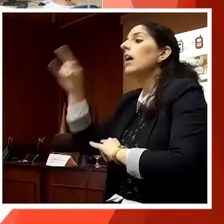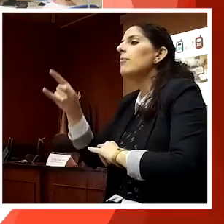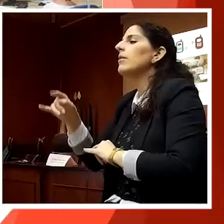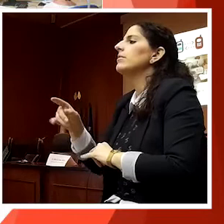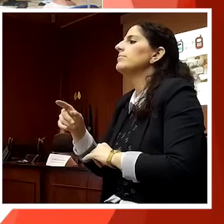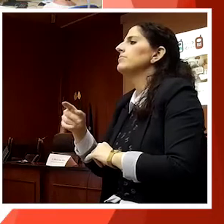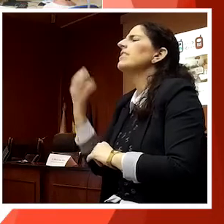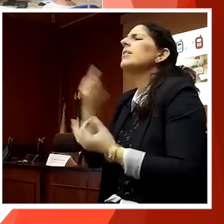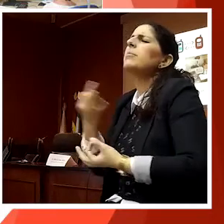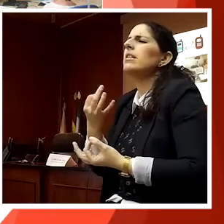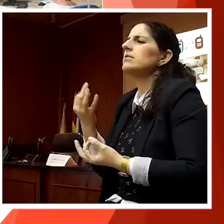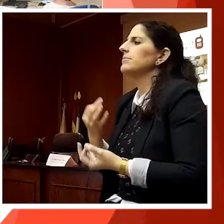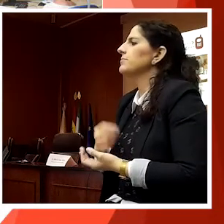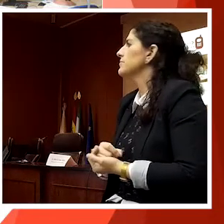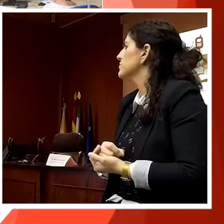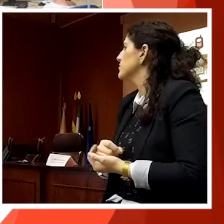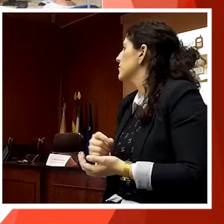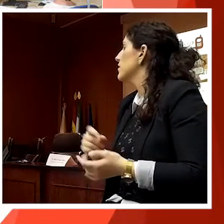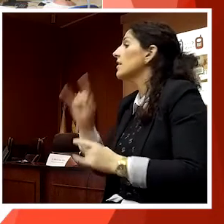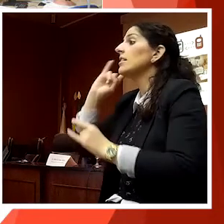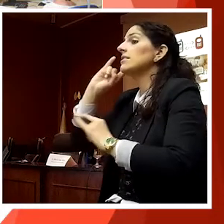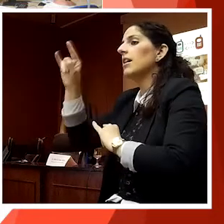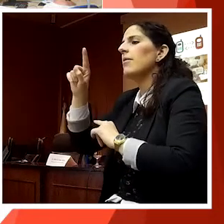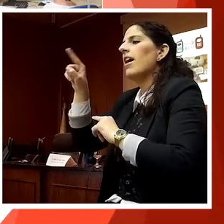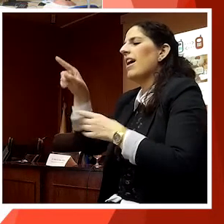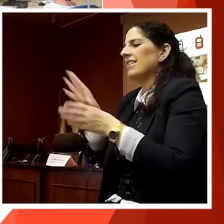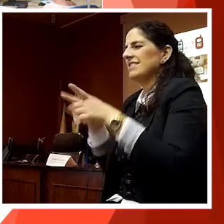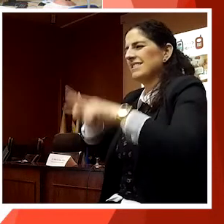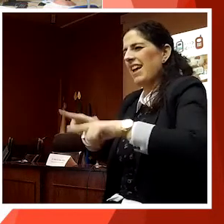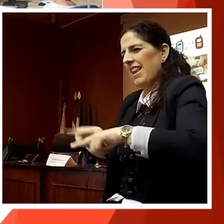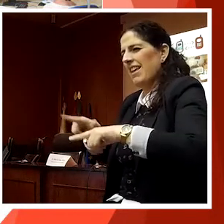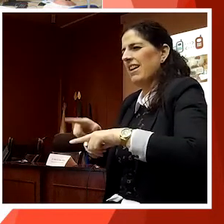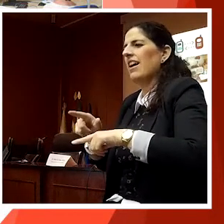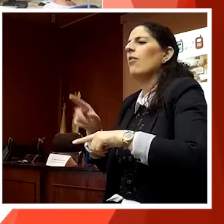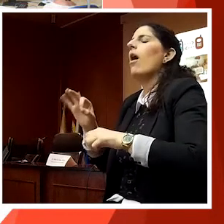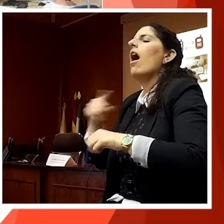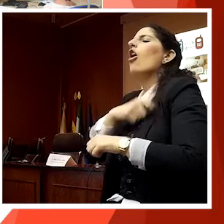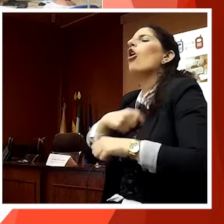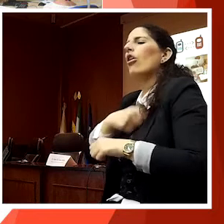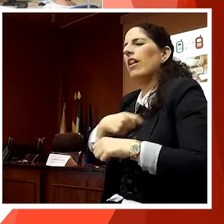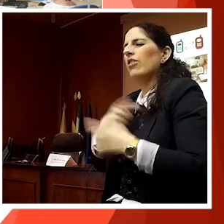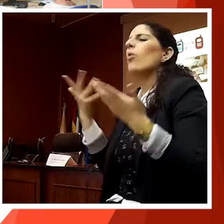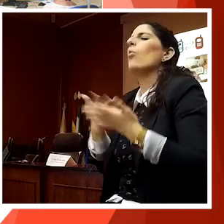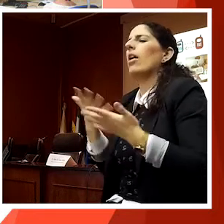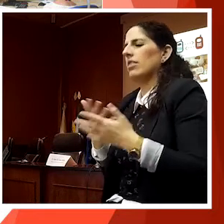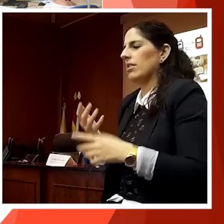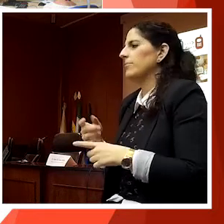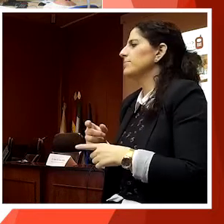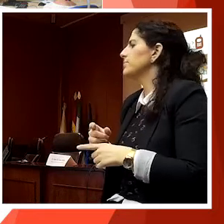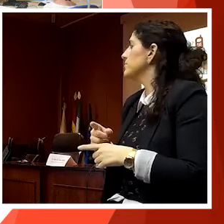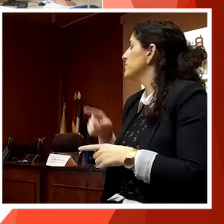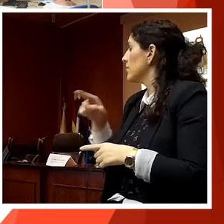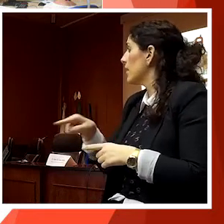Pues cuando llamas por teléfono, la llamada entra en una sala que se llama de coordinación de urgencias. ¿Bien? Actualmente